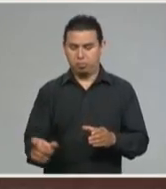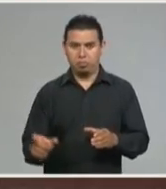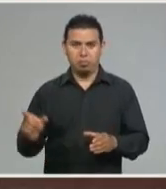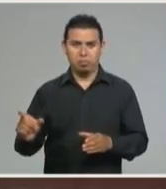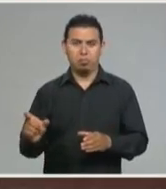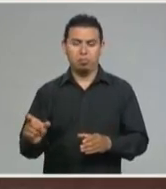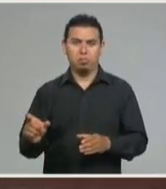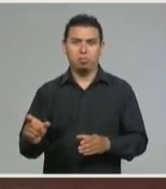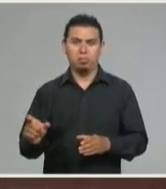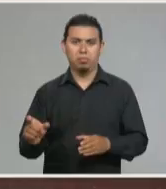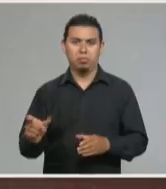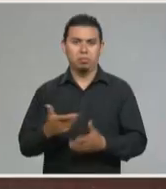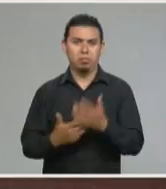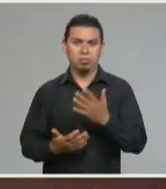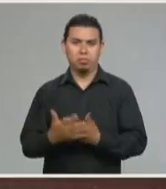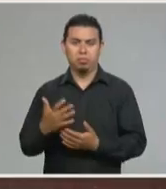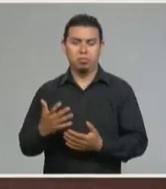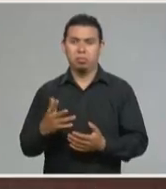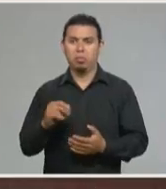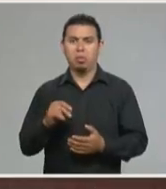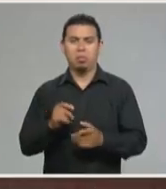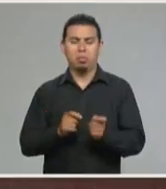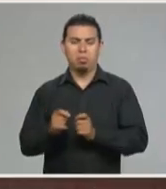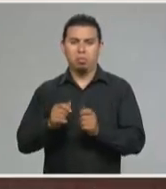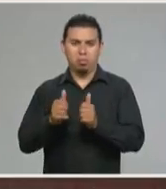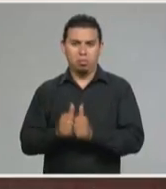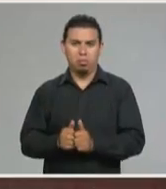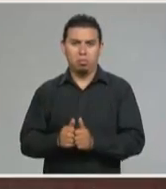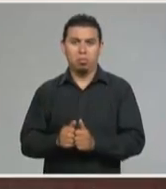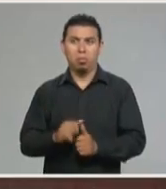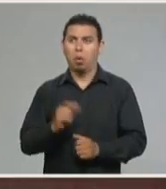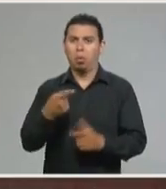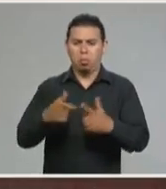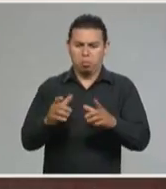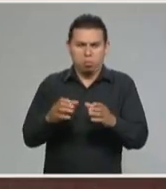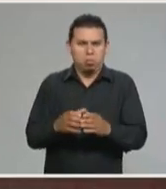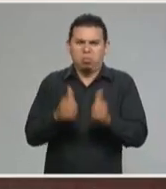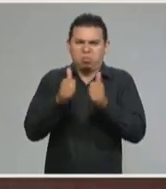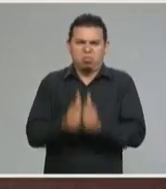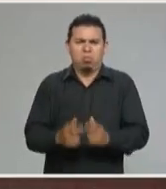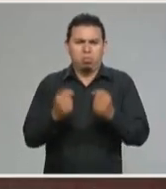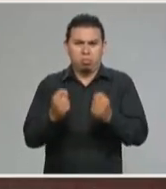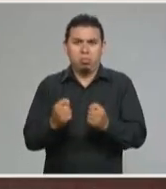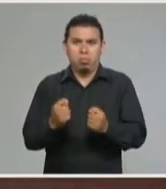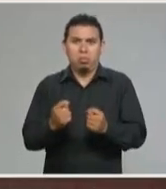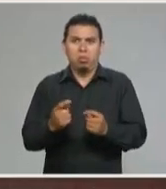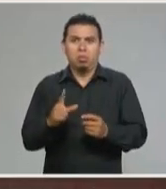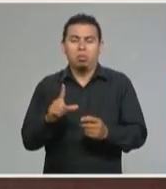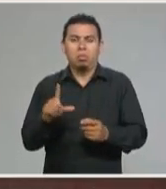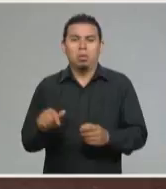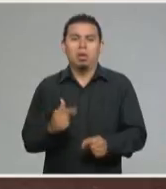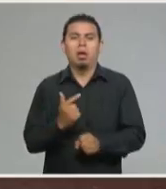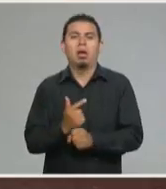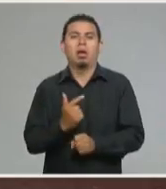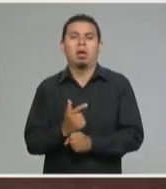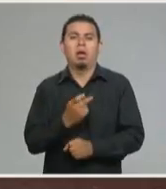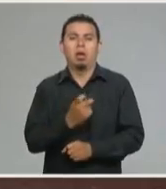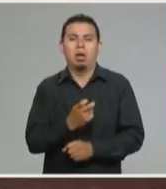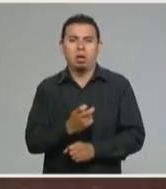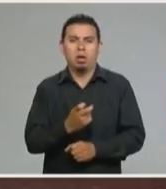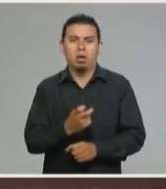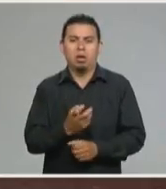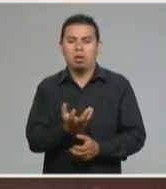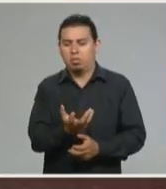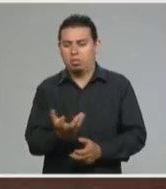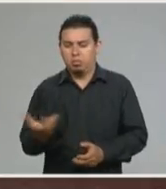los productores que decidieron sin moverse, un grupo dijo que no se movían. Parece que ahora ya se sabe quiénes eran los que iban en